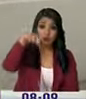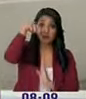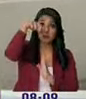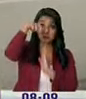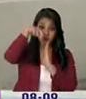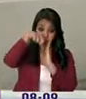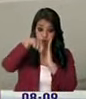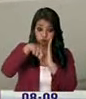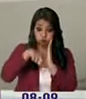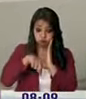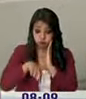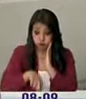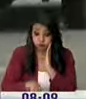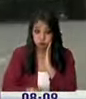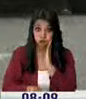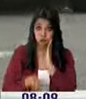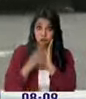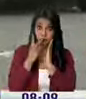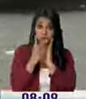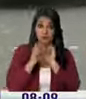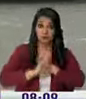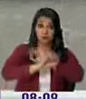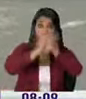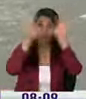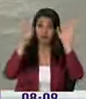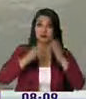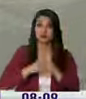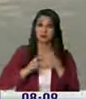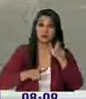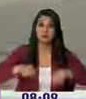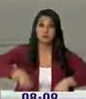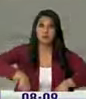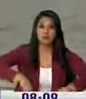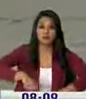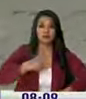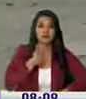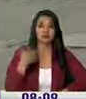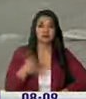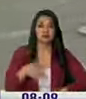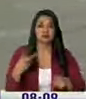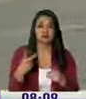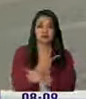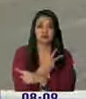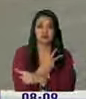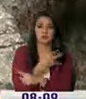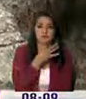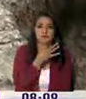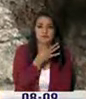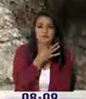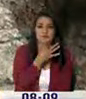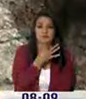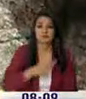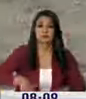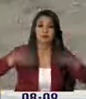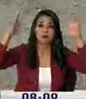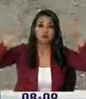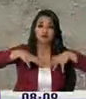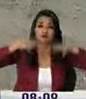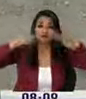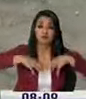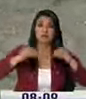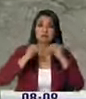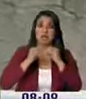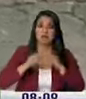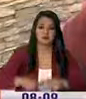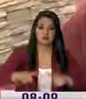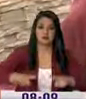profundidad que va hacia el subsuelo. Los motociclistas dicen sentirse aún más afectados. El temor es que las intensas lluvias incrementen